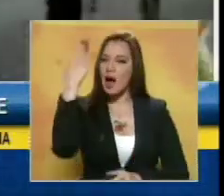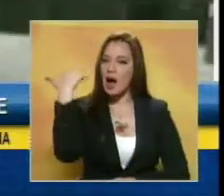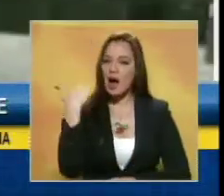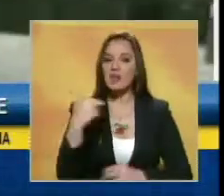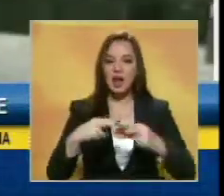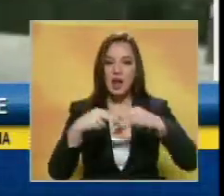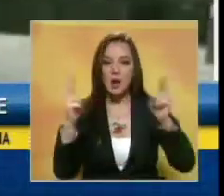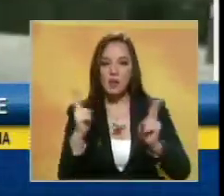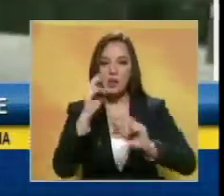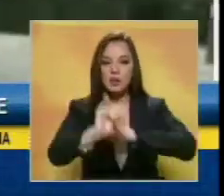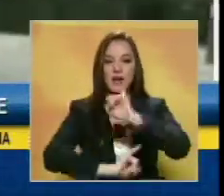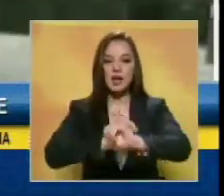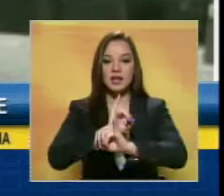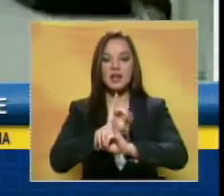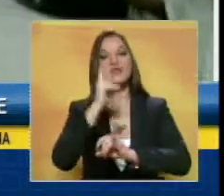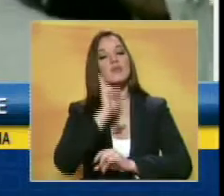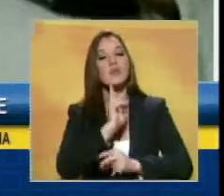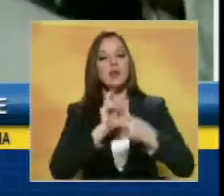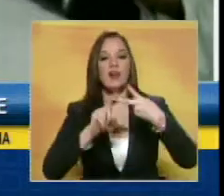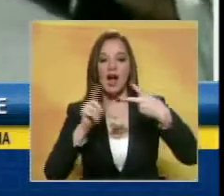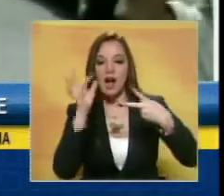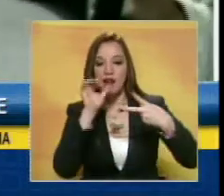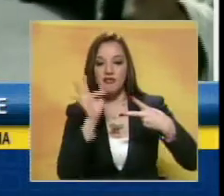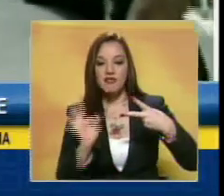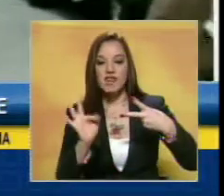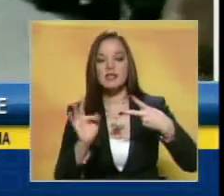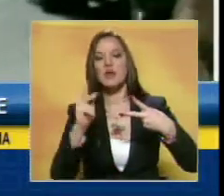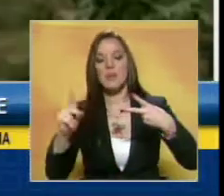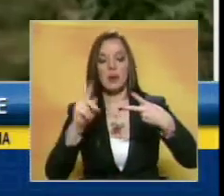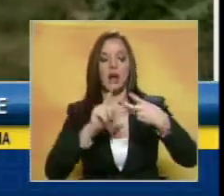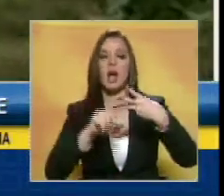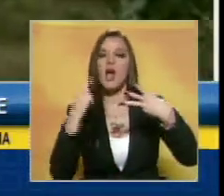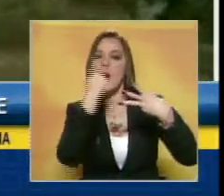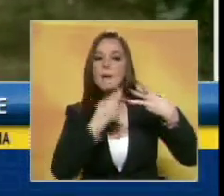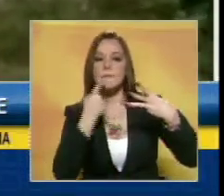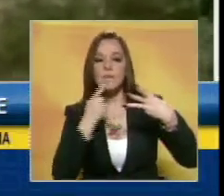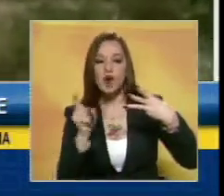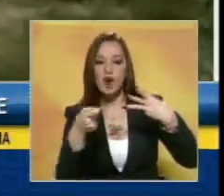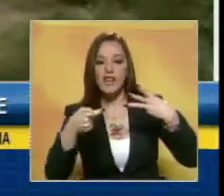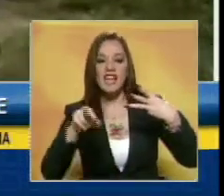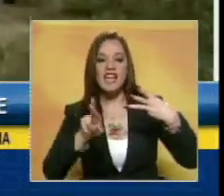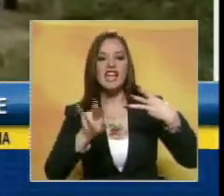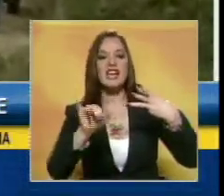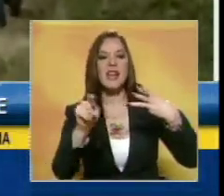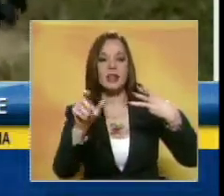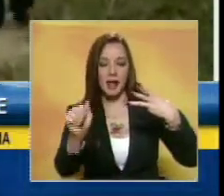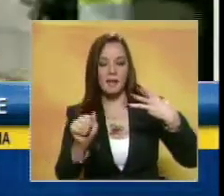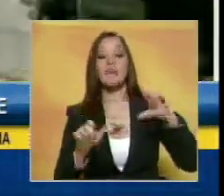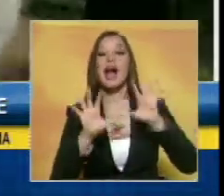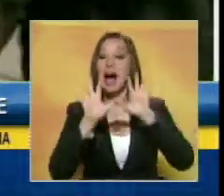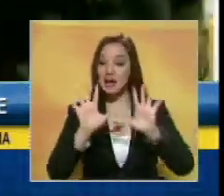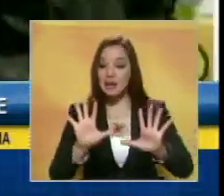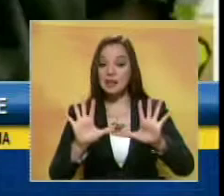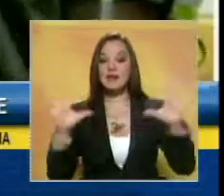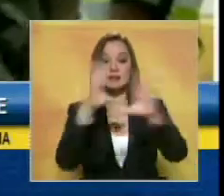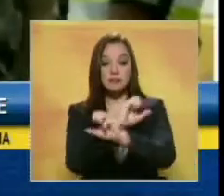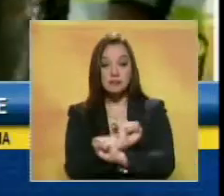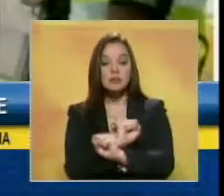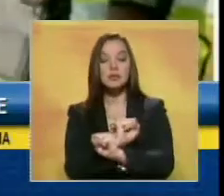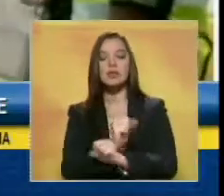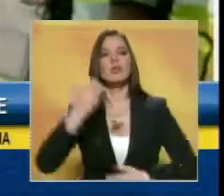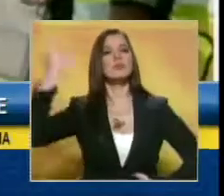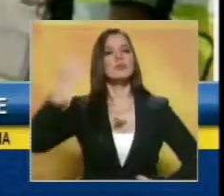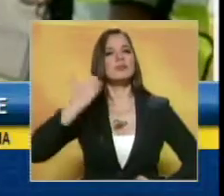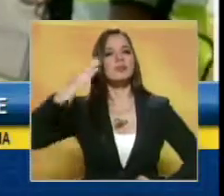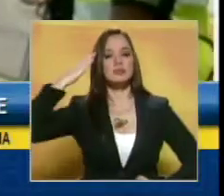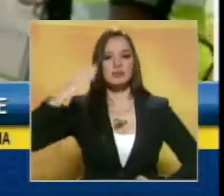los puentes internacionales Simón Bolívar, Francisco de Paula, Santander y Boca de Grita. A las 10 en punto de la noche, efectivos del Ejército y la